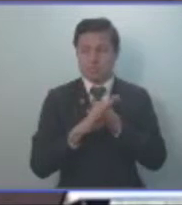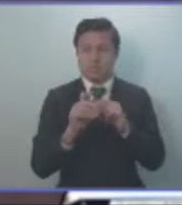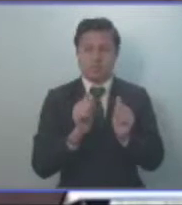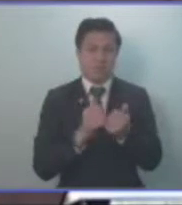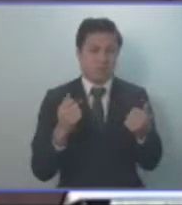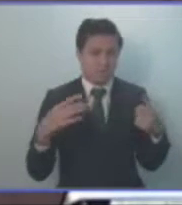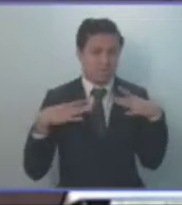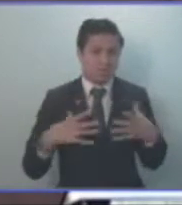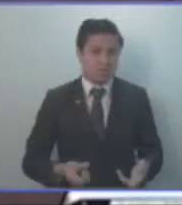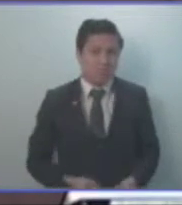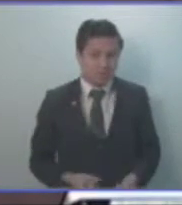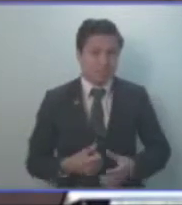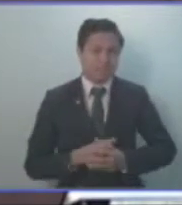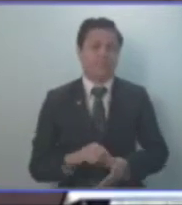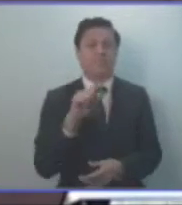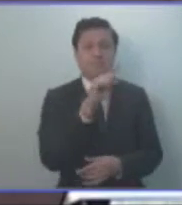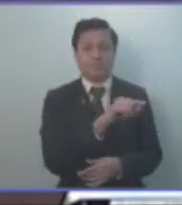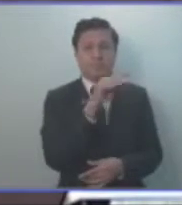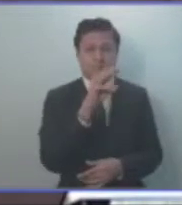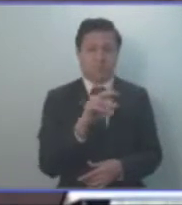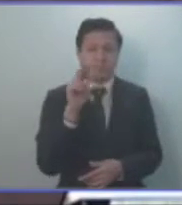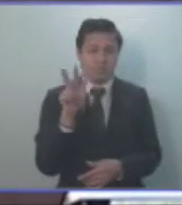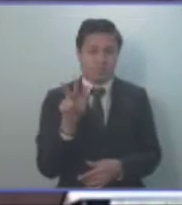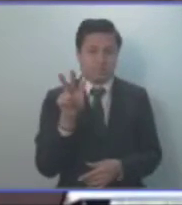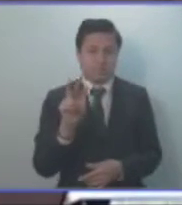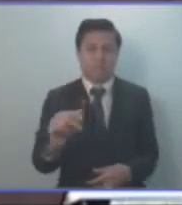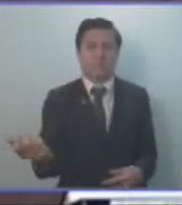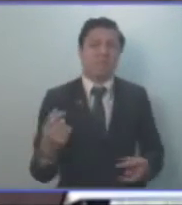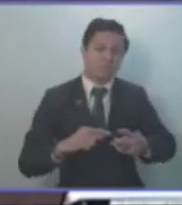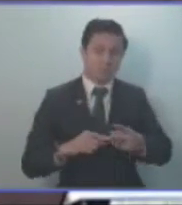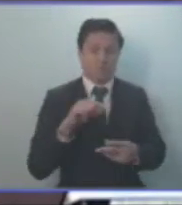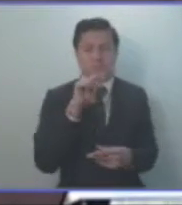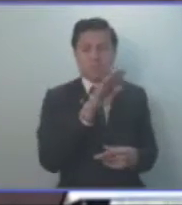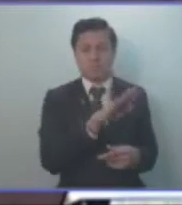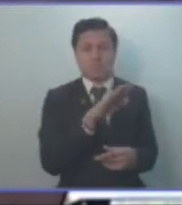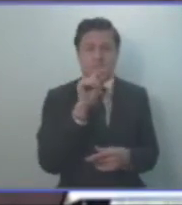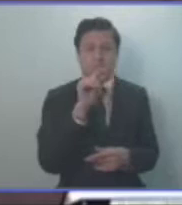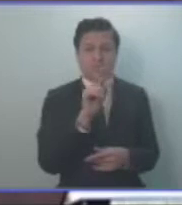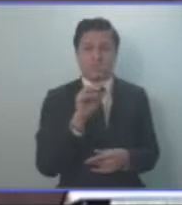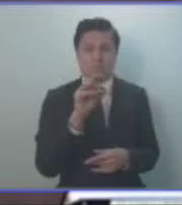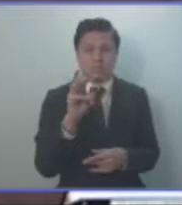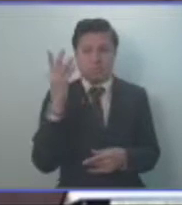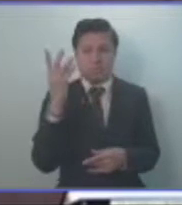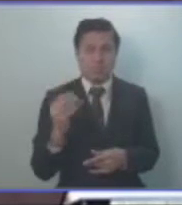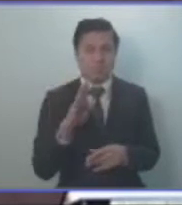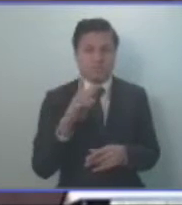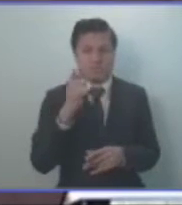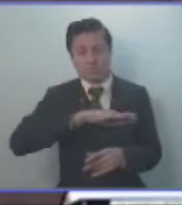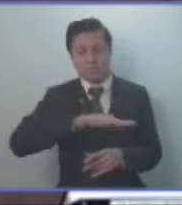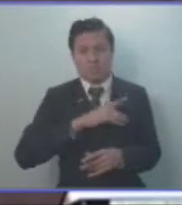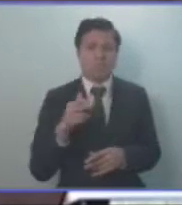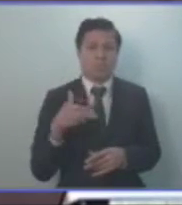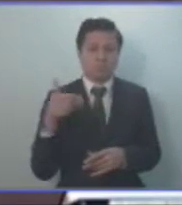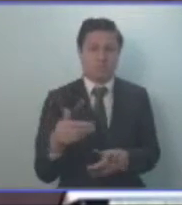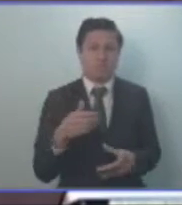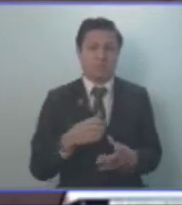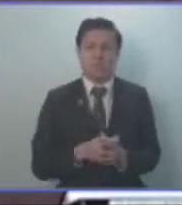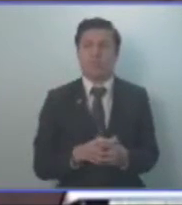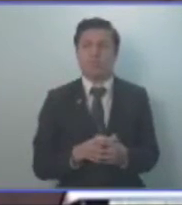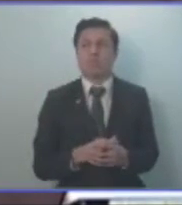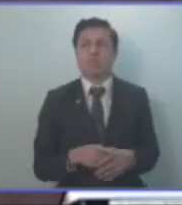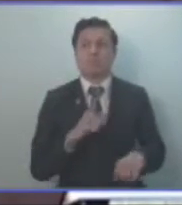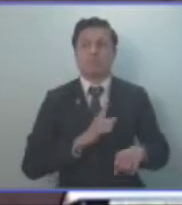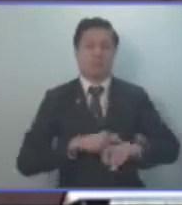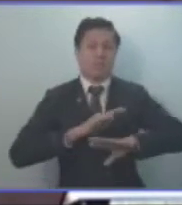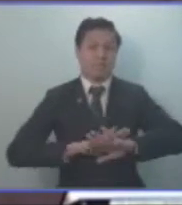Diario Oficial número 163, tomo número 416 del 4 de septiembre del mismo año, caduca